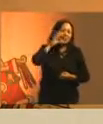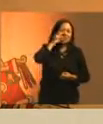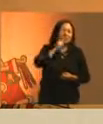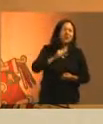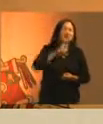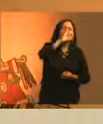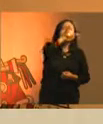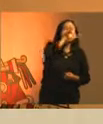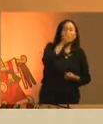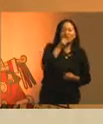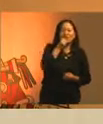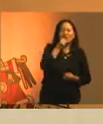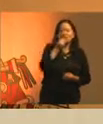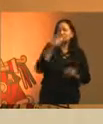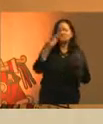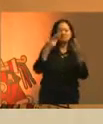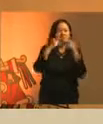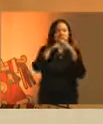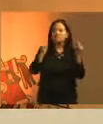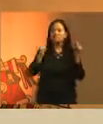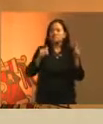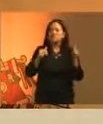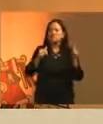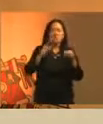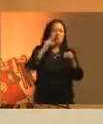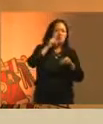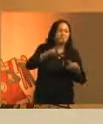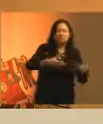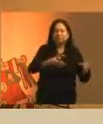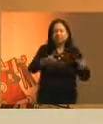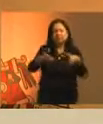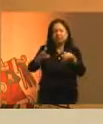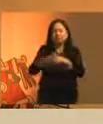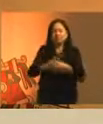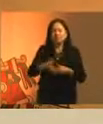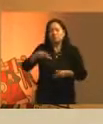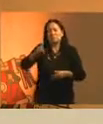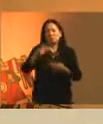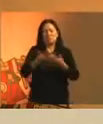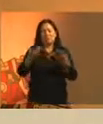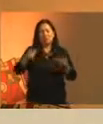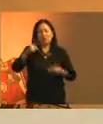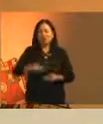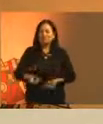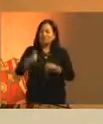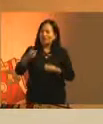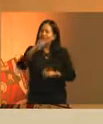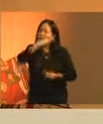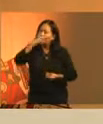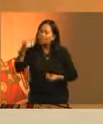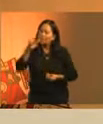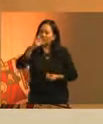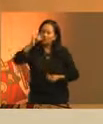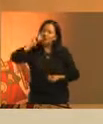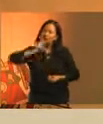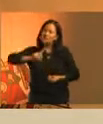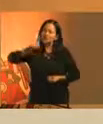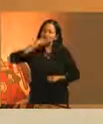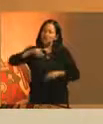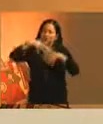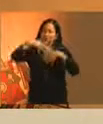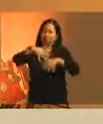ya nadie viene el camino de chirimoyo con él pero hoy doscientas mujeres marchan formando